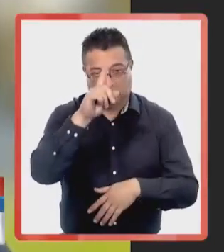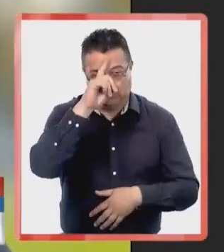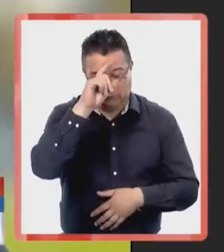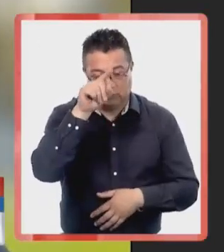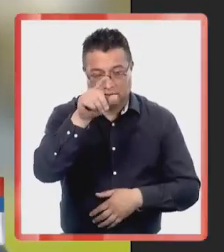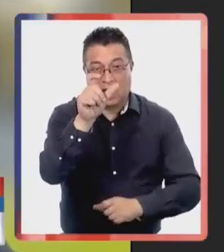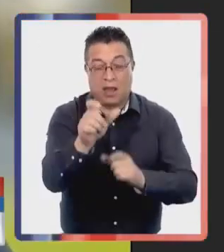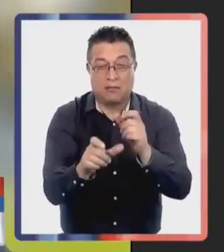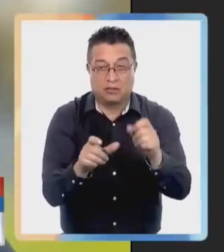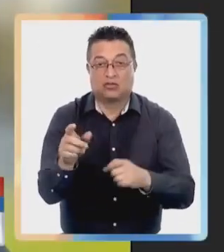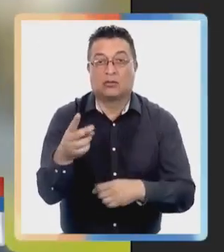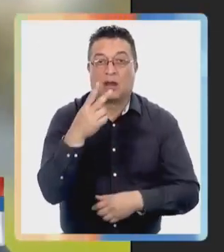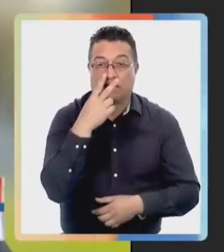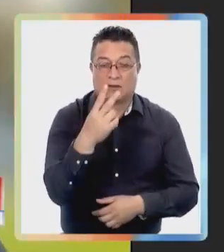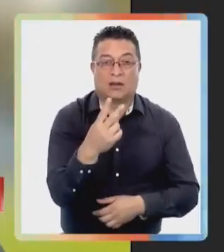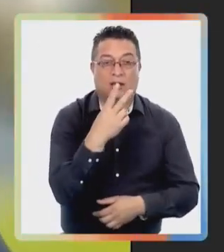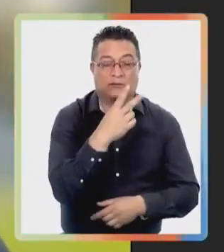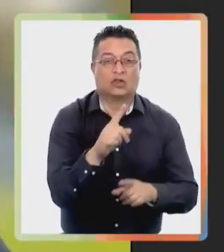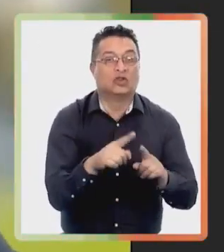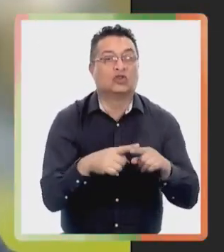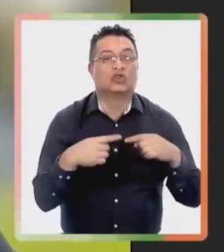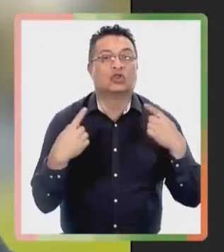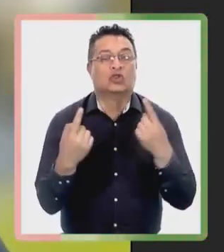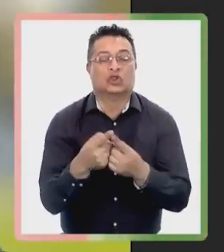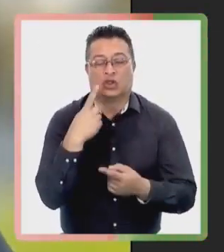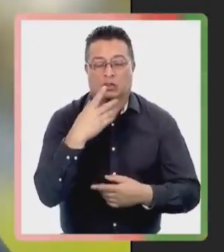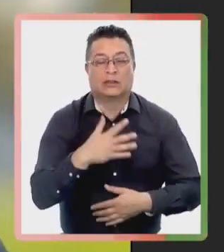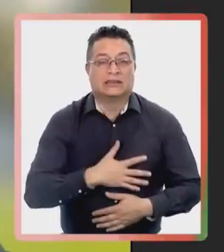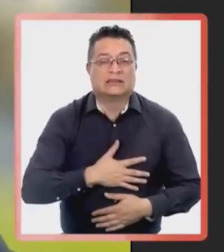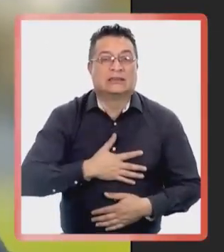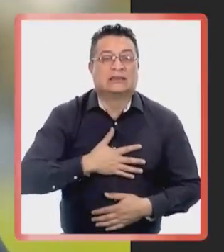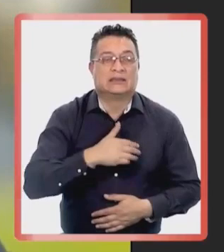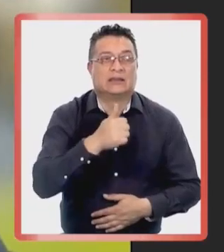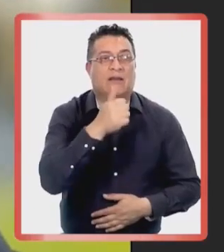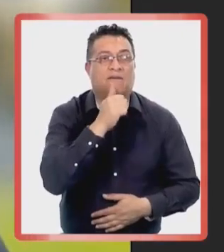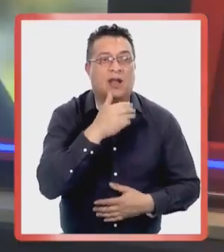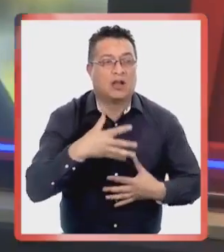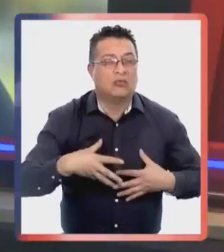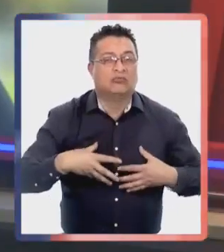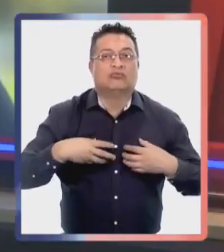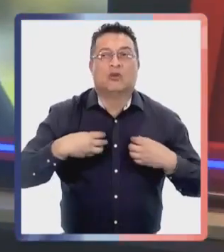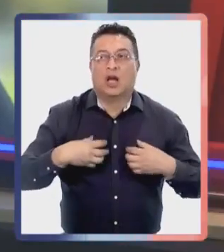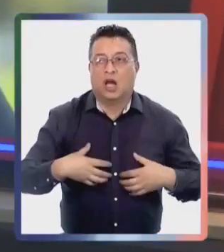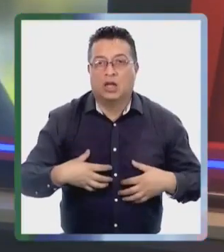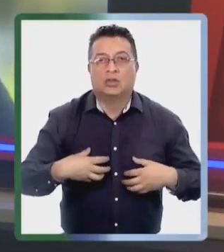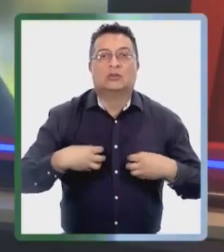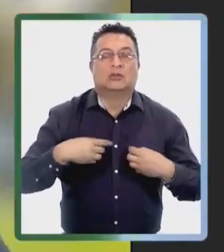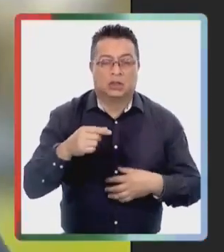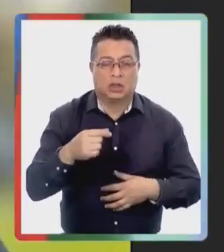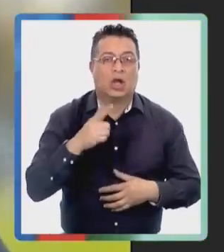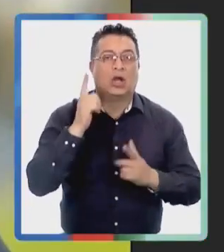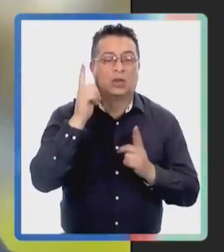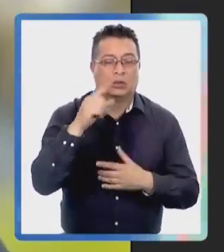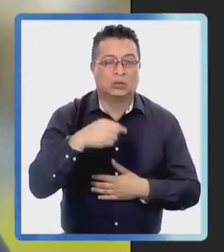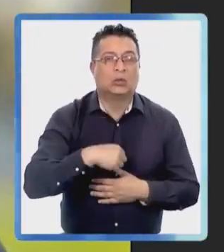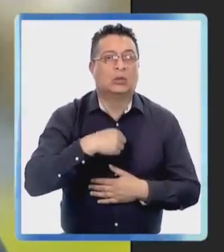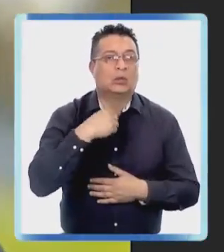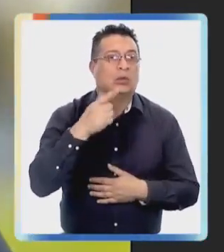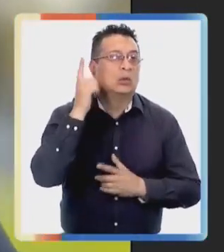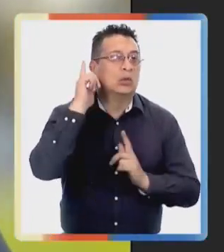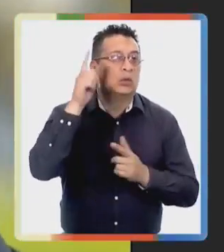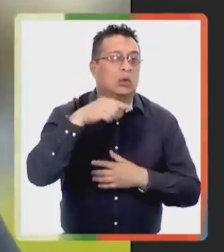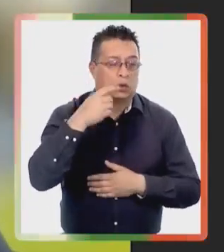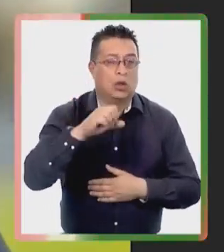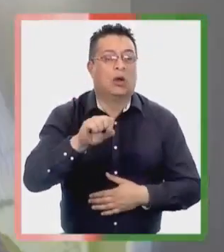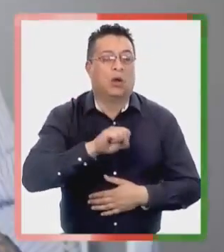que uno los ve, como tú decías, que tosen, que tienen sensación de falta de aire, que tienen muchas veces silbidos al pecho,